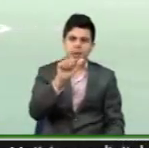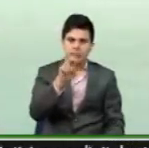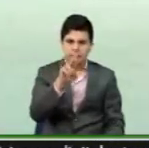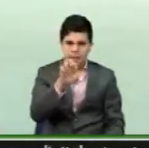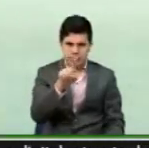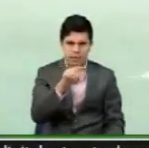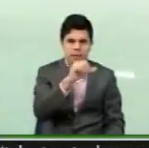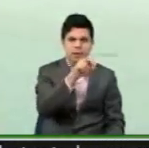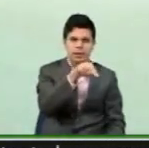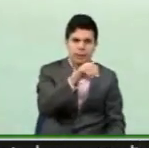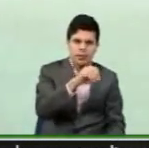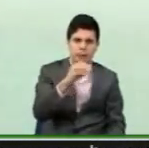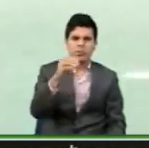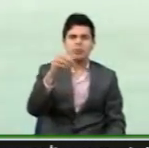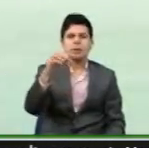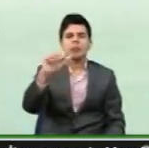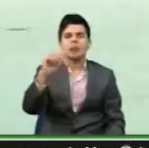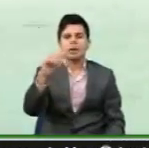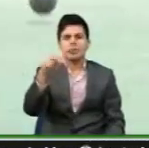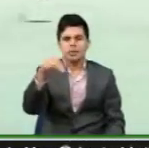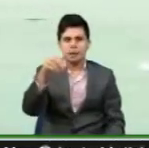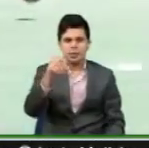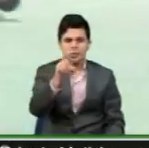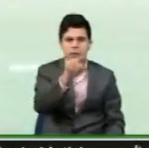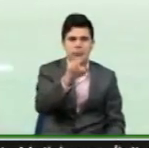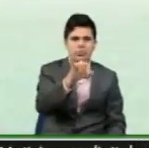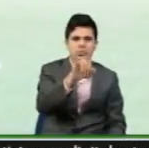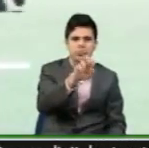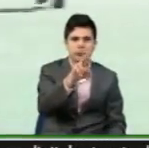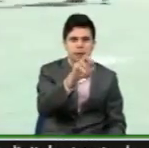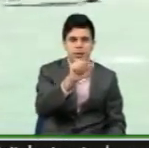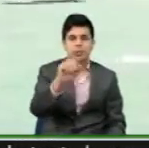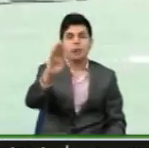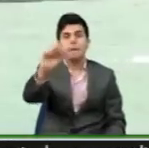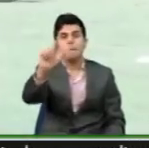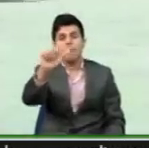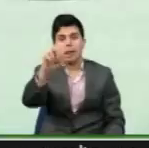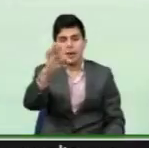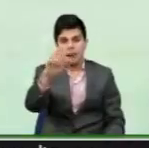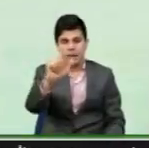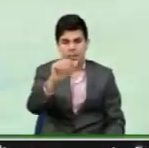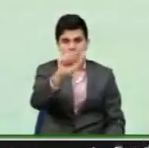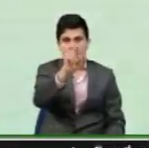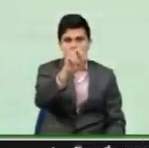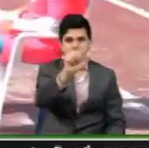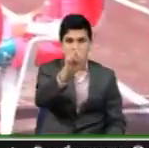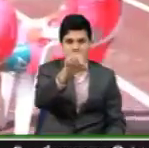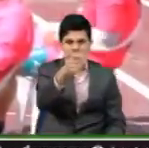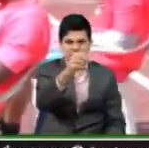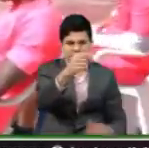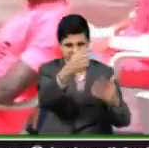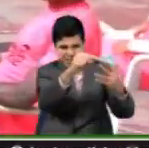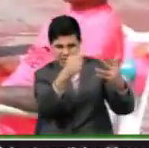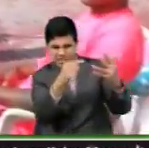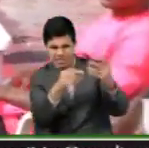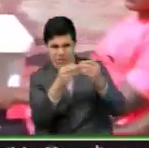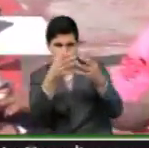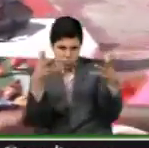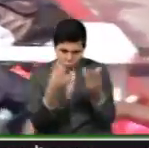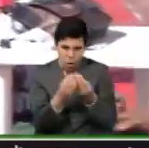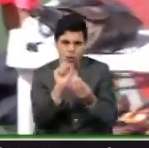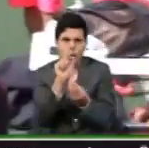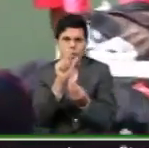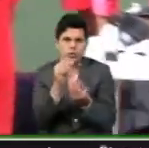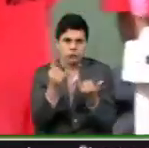giraldo sierra y catanha la mitad de la cancha y arriba abalanza zapata y arango el partido será a las 8 de la noche en el estadio palogrande de manizales